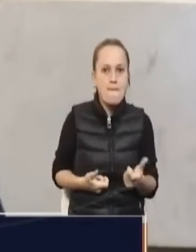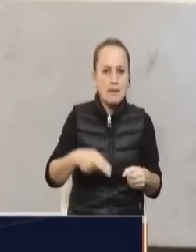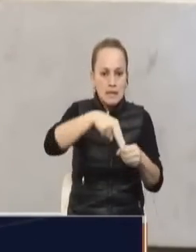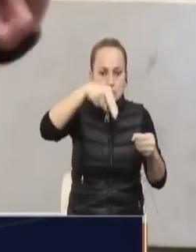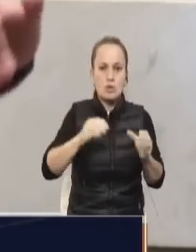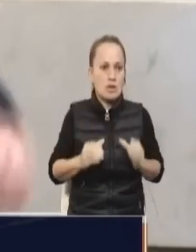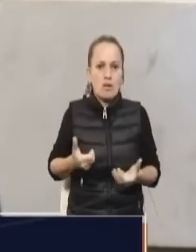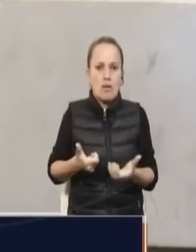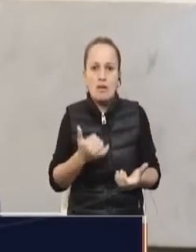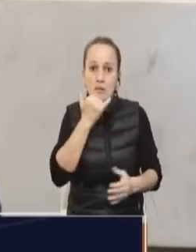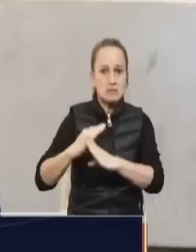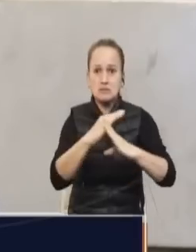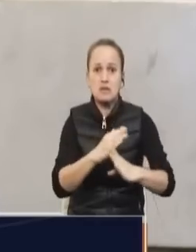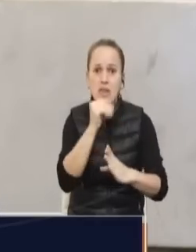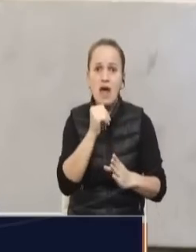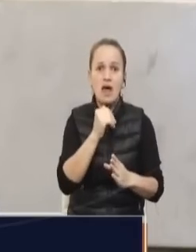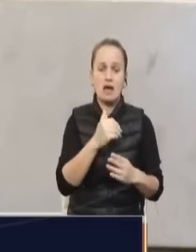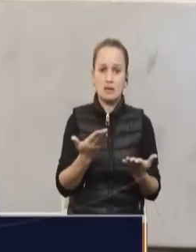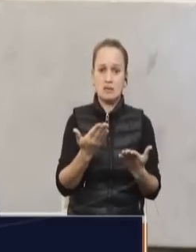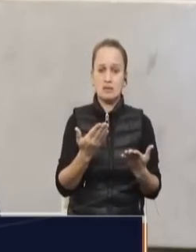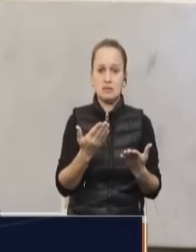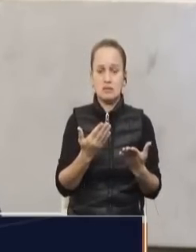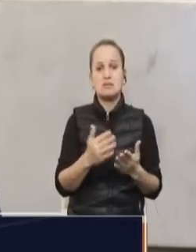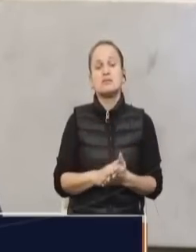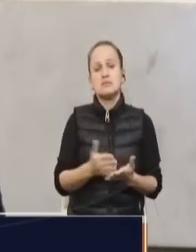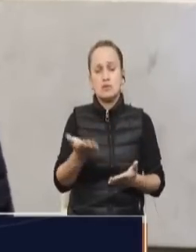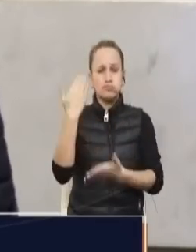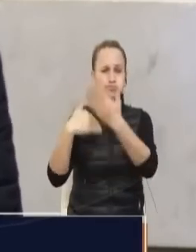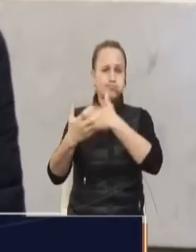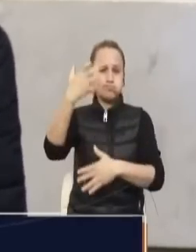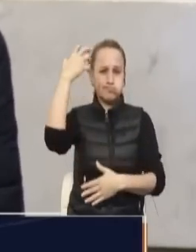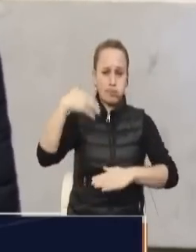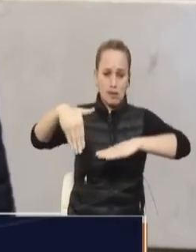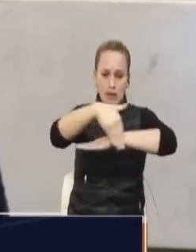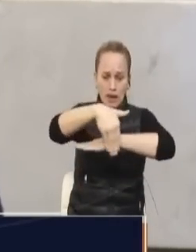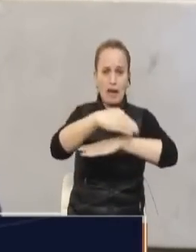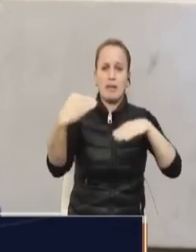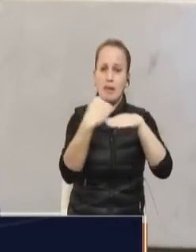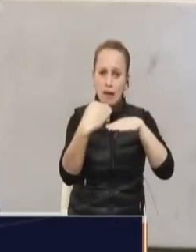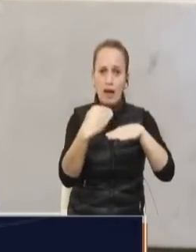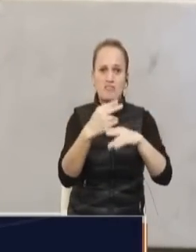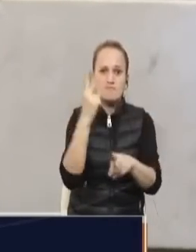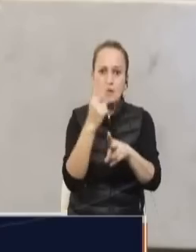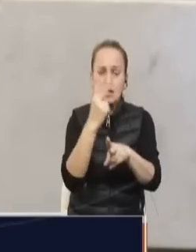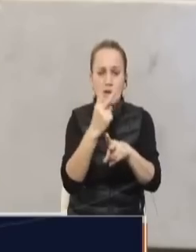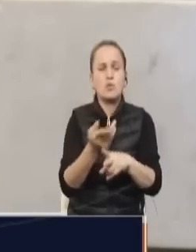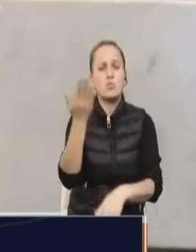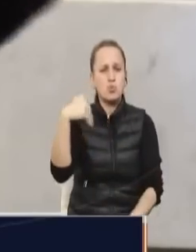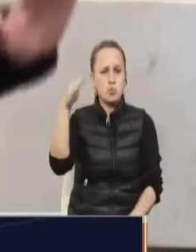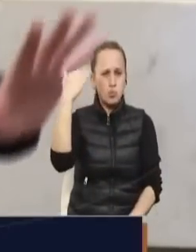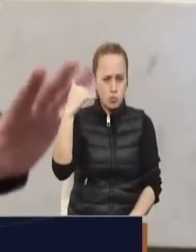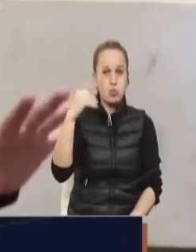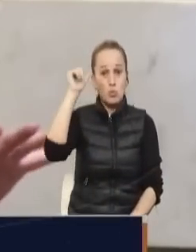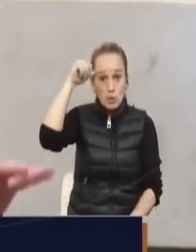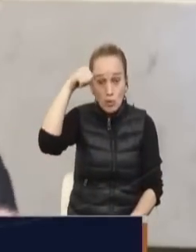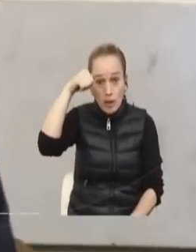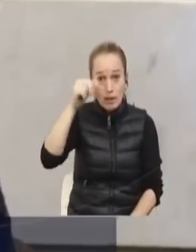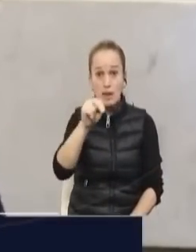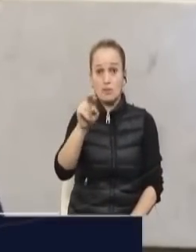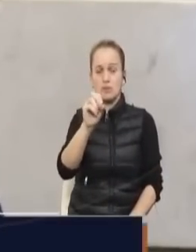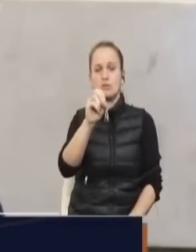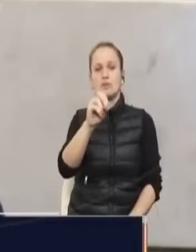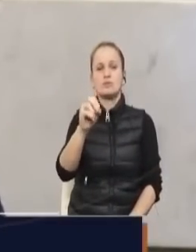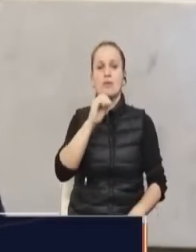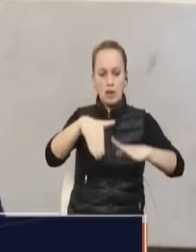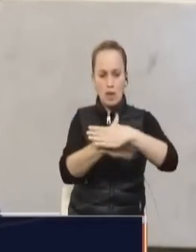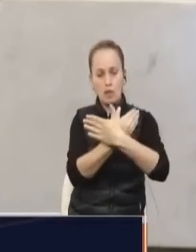ciudadanos porque se perdió la seguridad en las carreteras. Hacía mucho les duela nuestros símbolos patrios. Hacía muchos, hoy les moleste